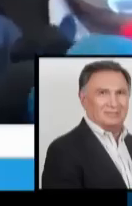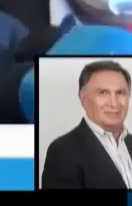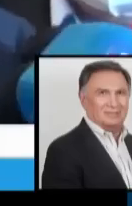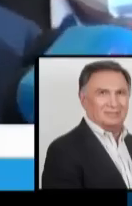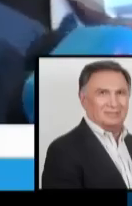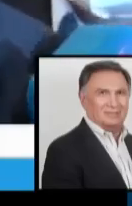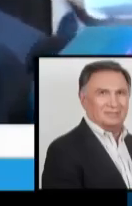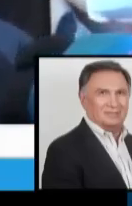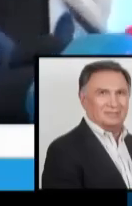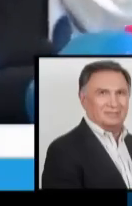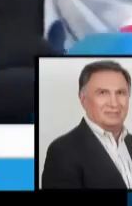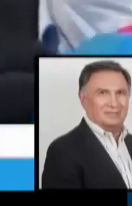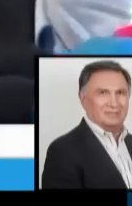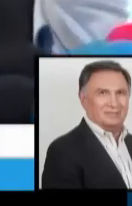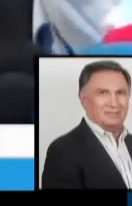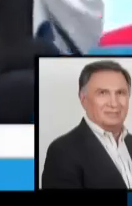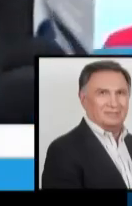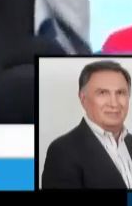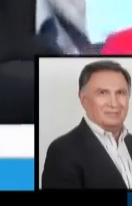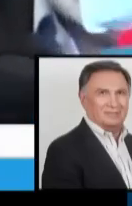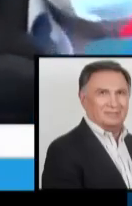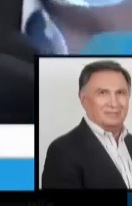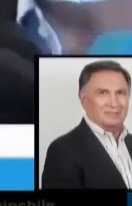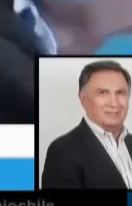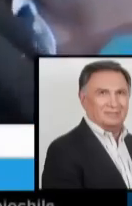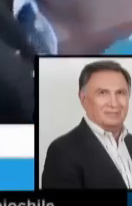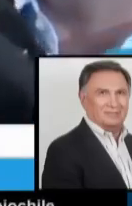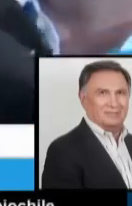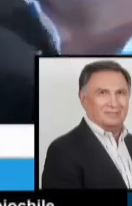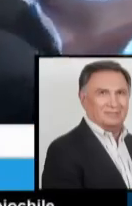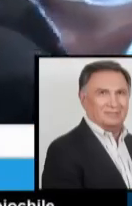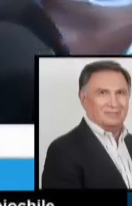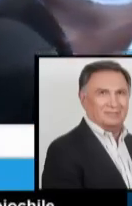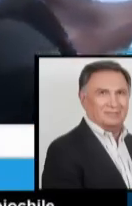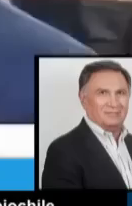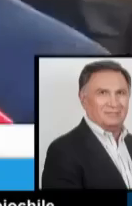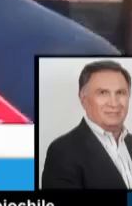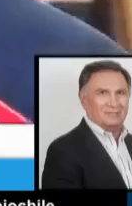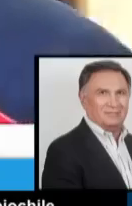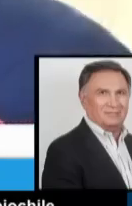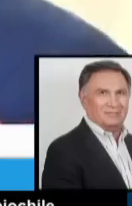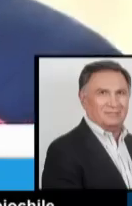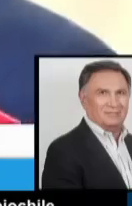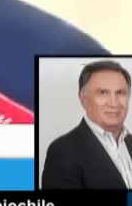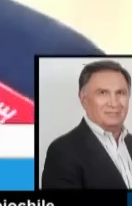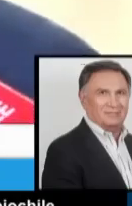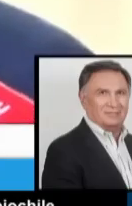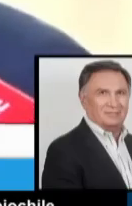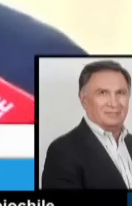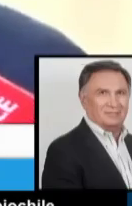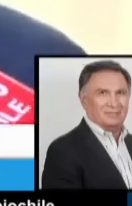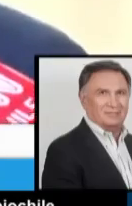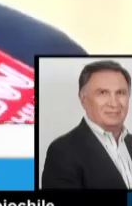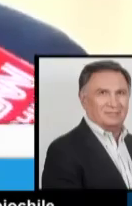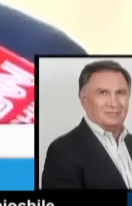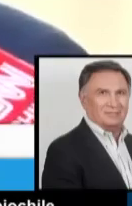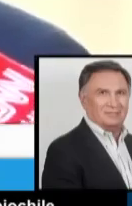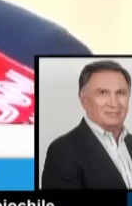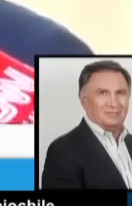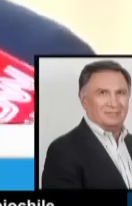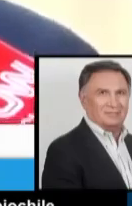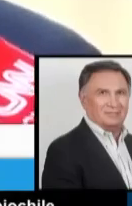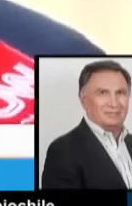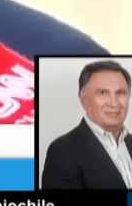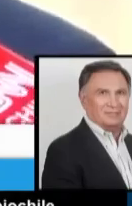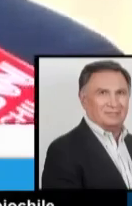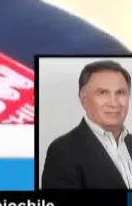está faltando la verdad, porque la verdad, al menos esta ex seremi debió haber tenido un sumario interno y no la baja